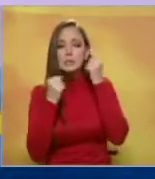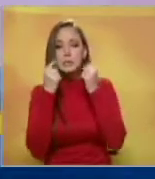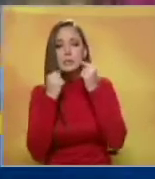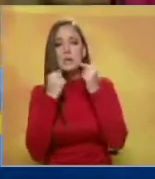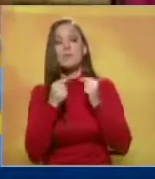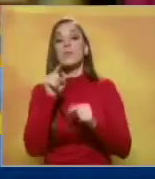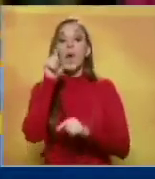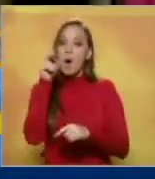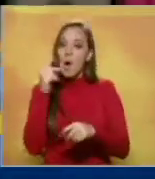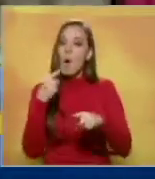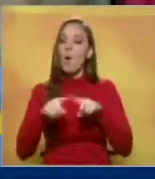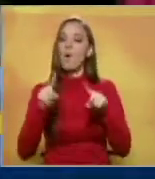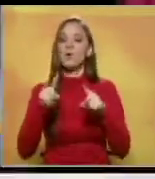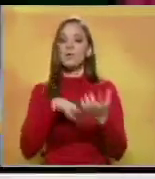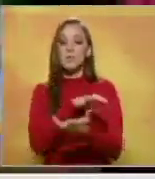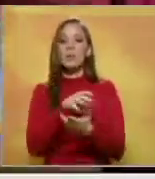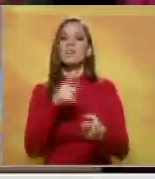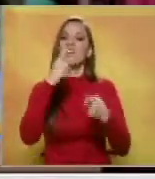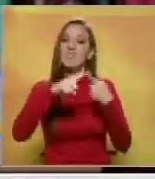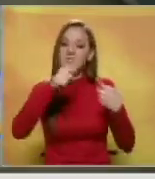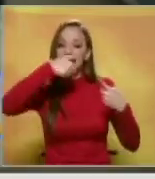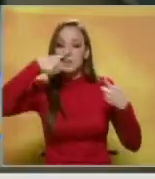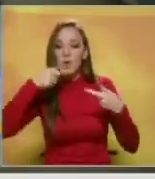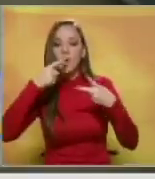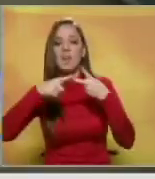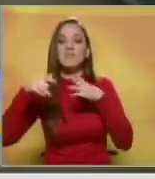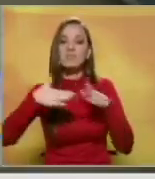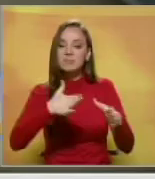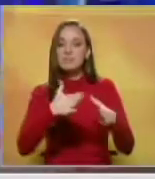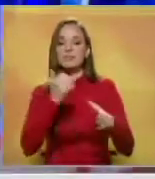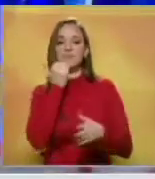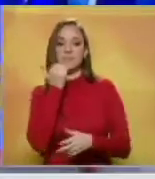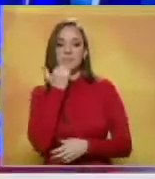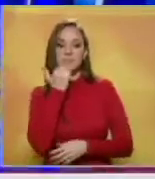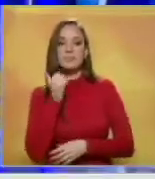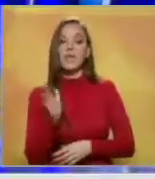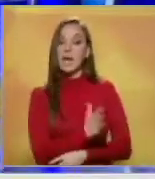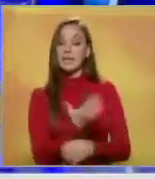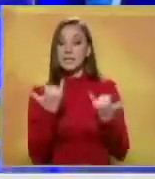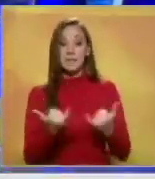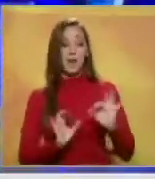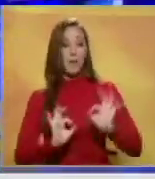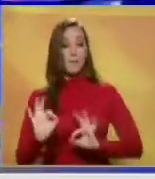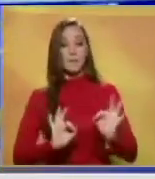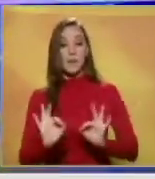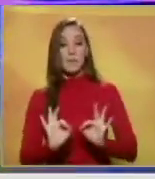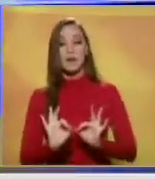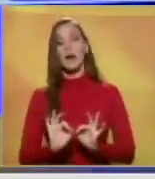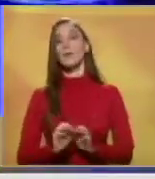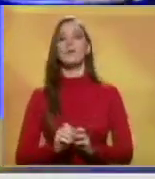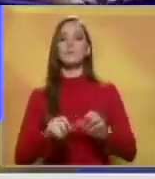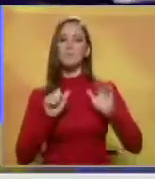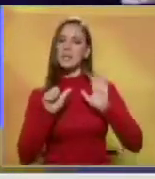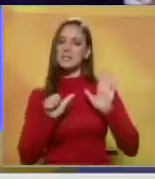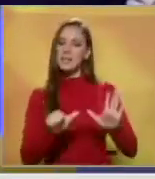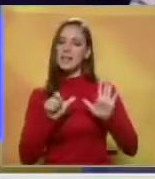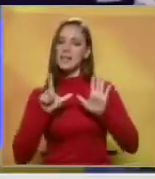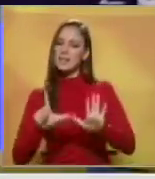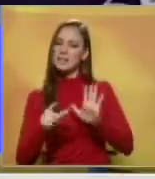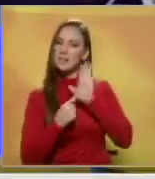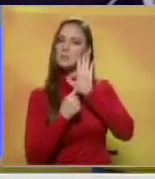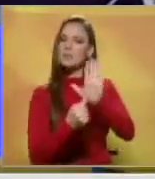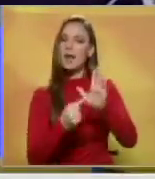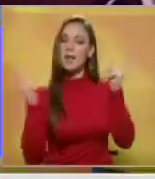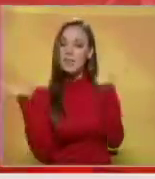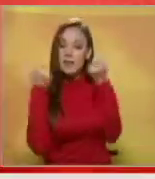le suma a otros de drogas y carreras ilegales de autos ya todo está listo para la edición número 67 del